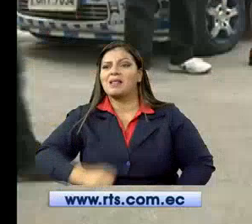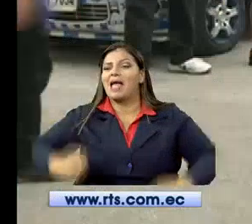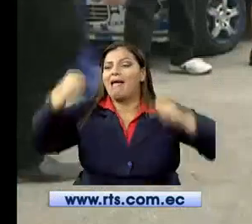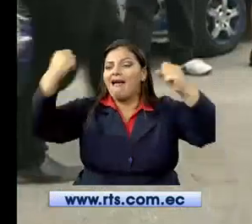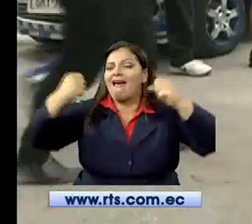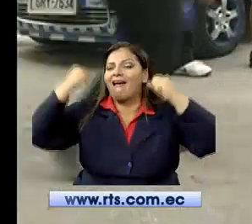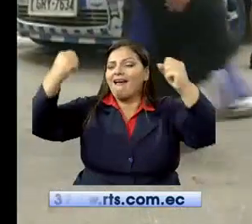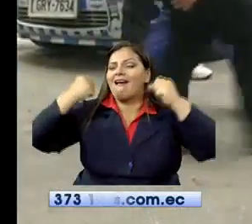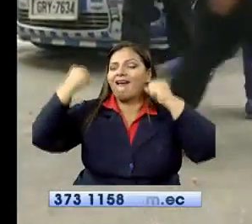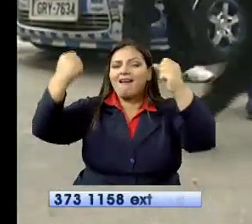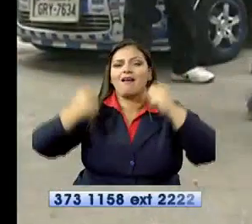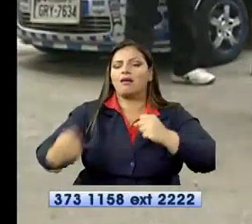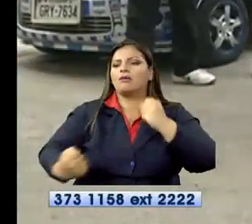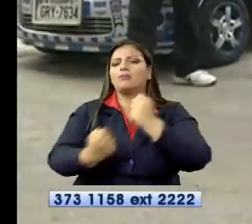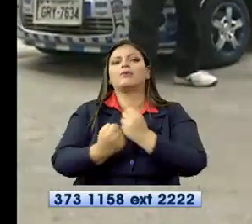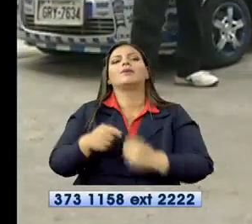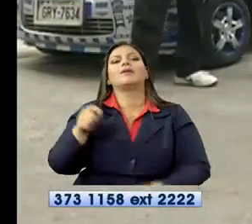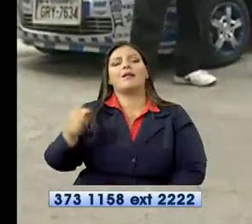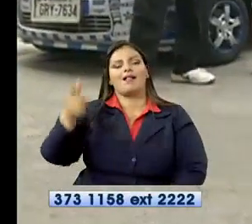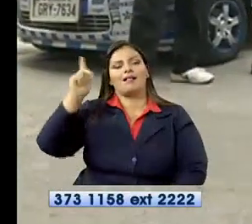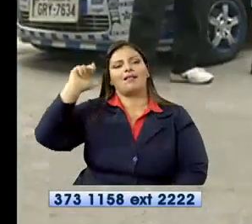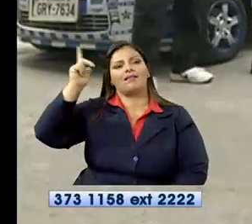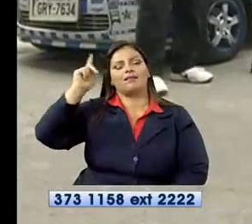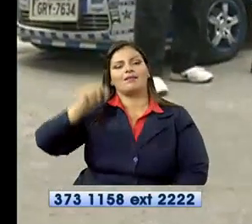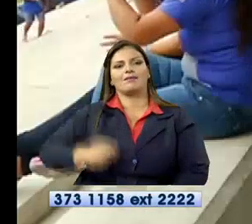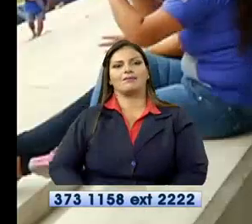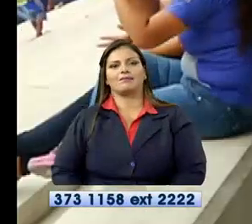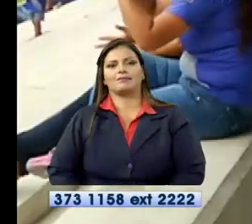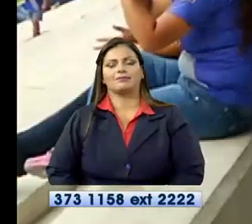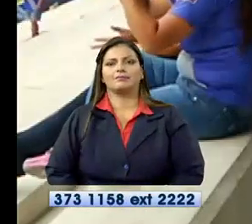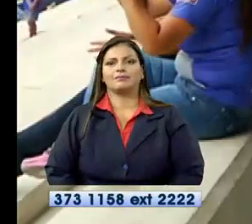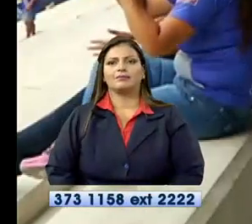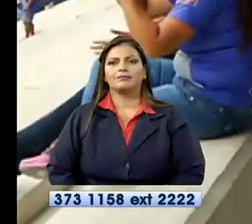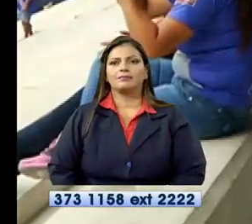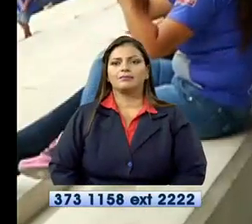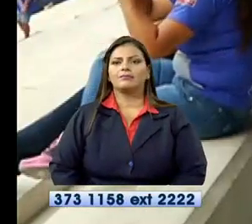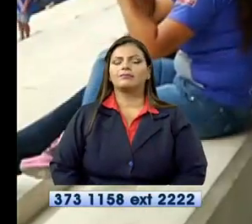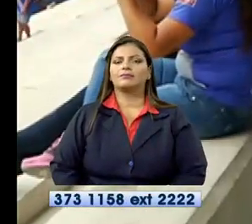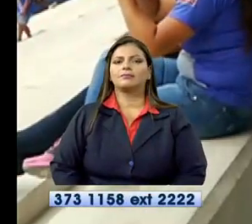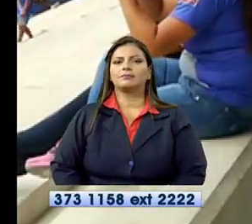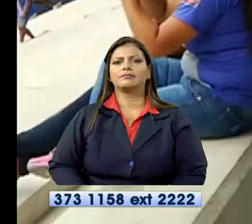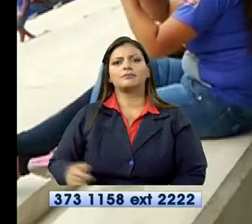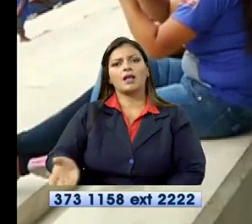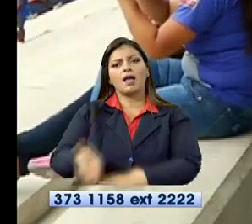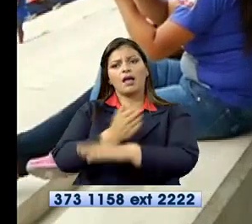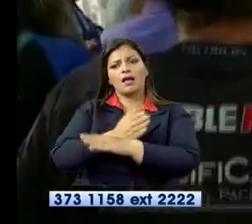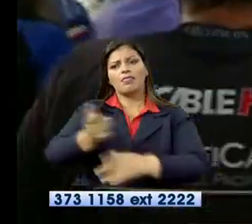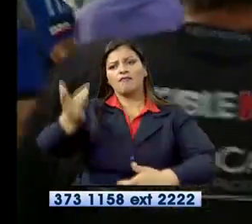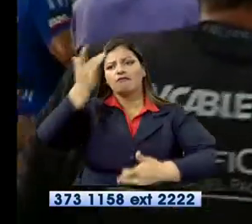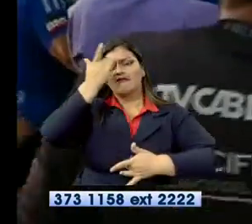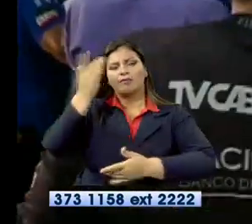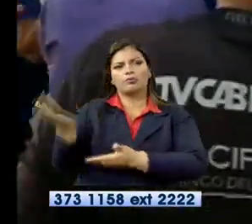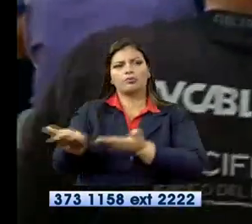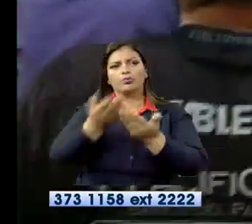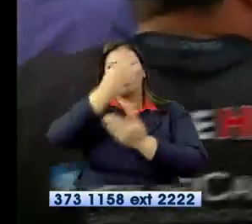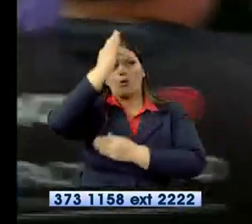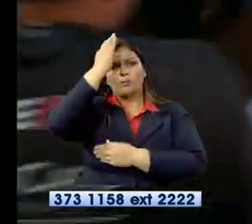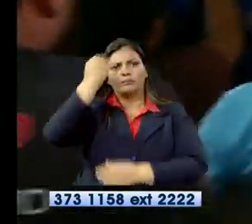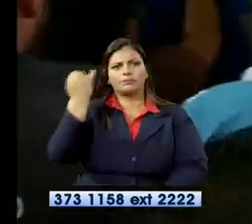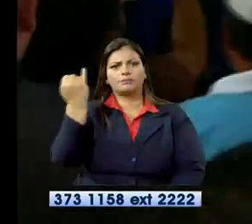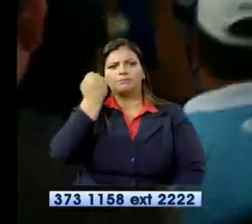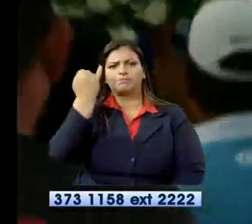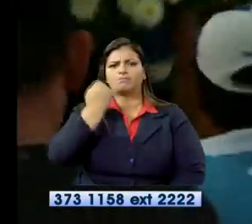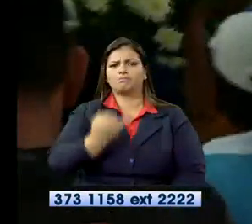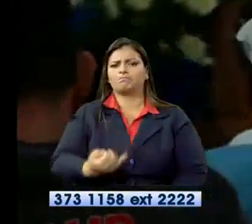falleció el 6 de enero, el cual hace ya varios días se encontraba en el área de terapia intensiva del Hospital Luis Bernaza, todo debido